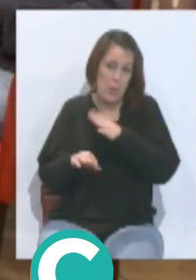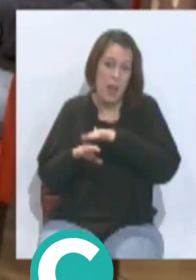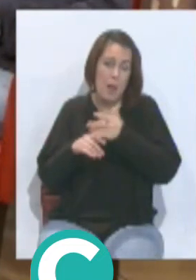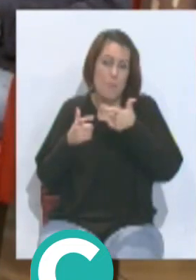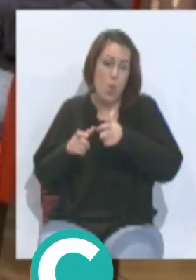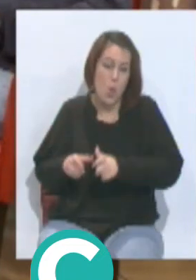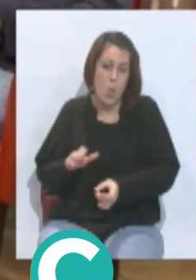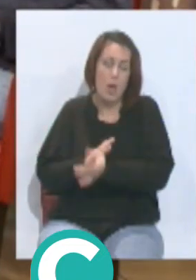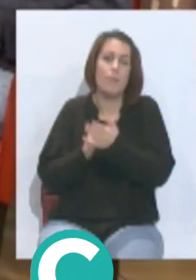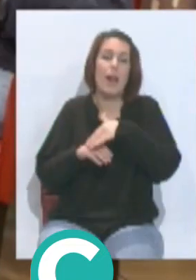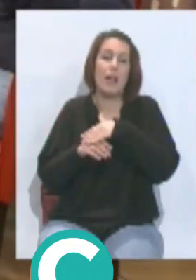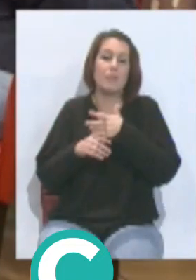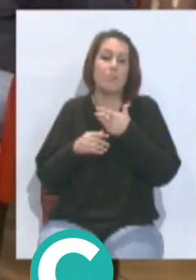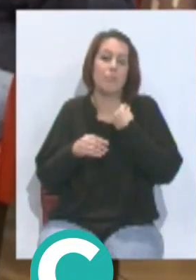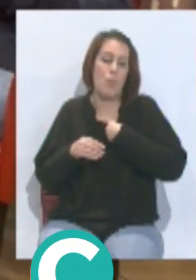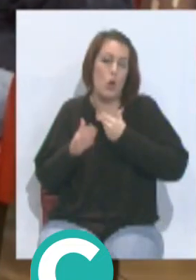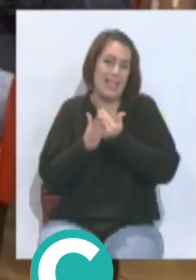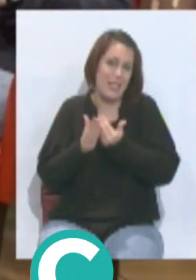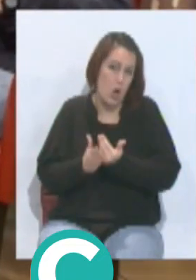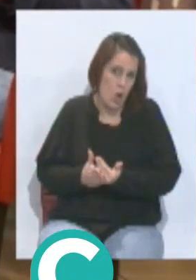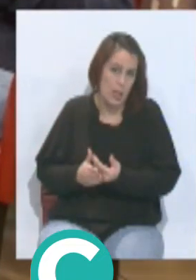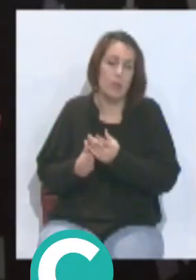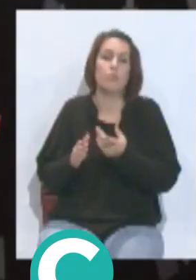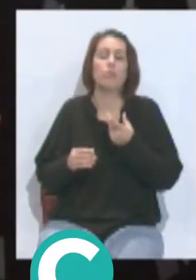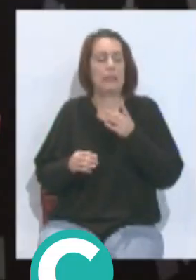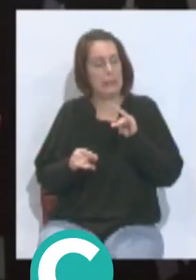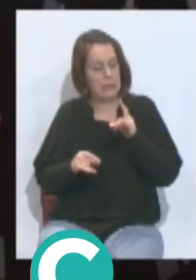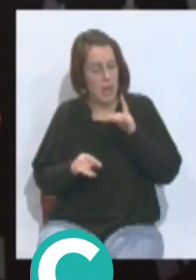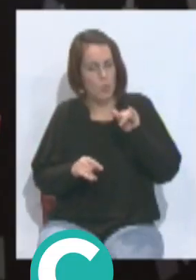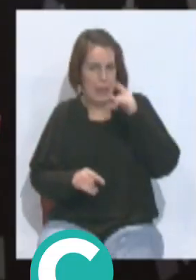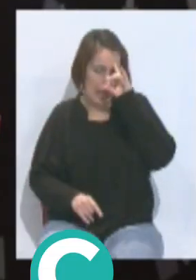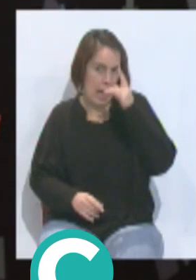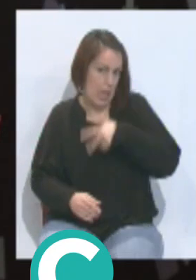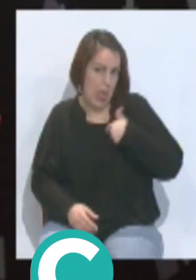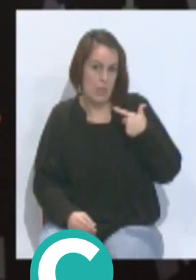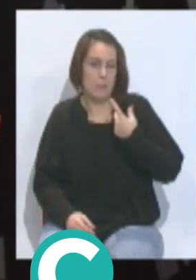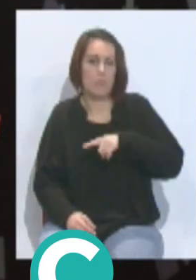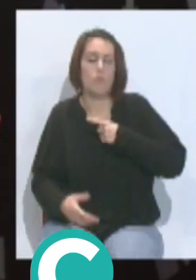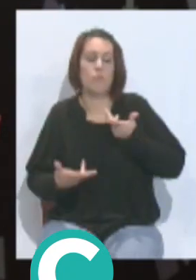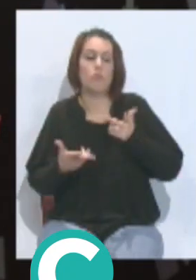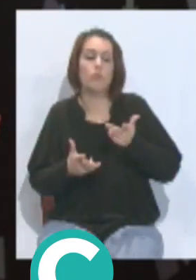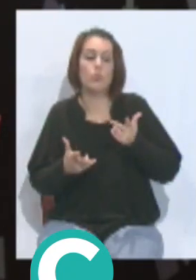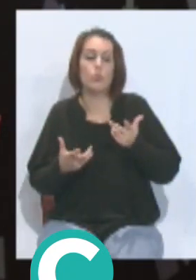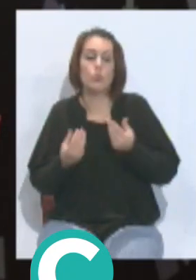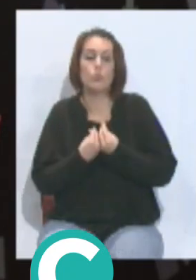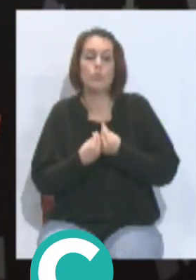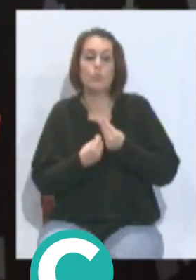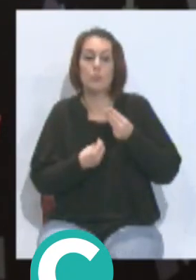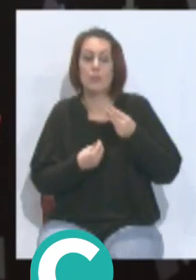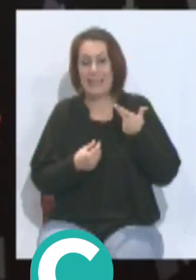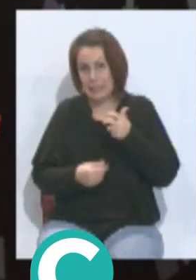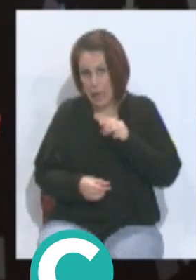¿no?, en los que se estructura todas estas sesiones. Sí, teníamos una idea general y bueno, nos sentamos con